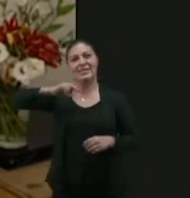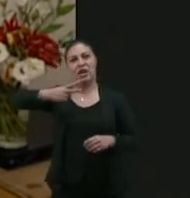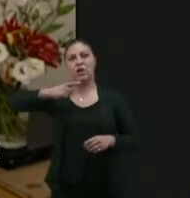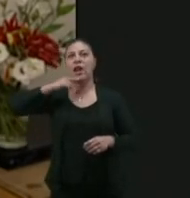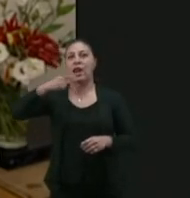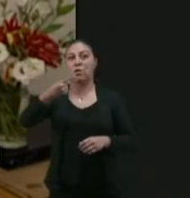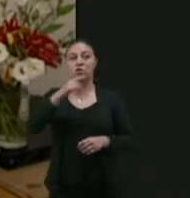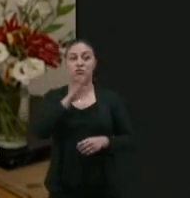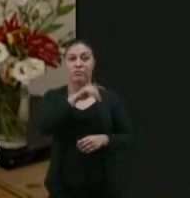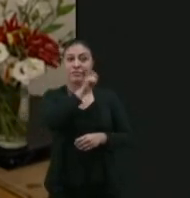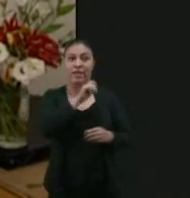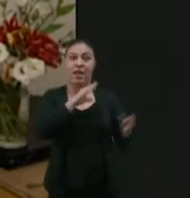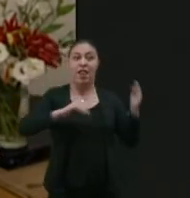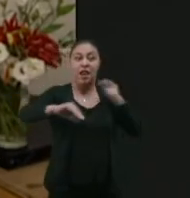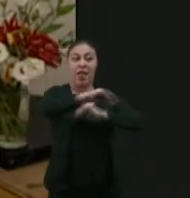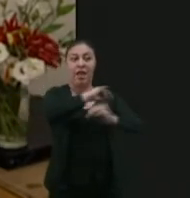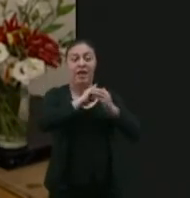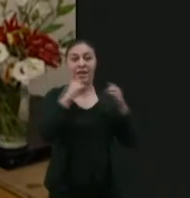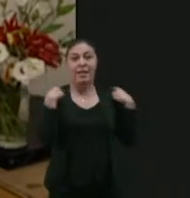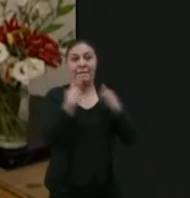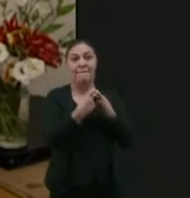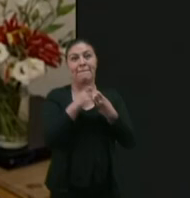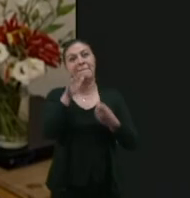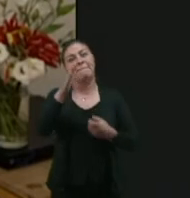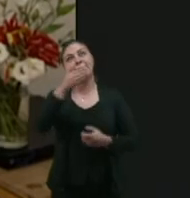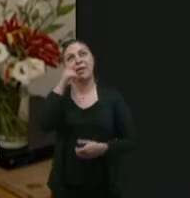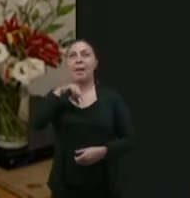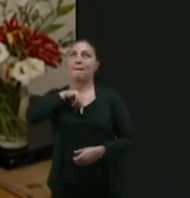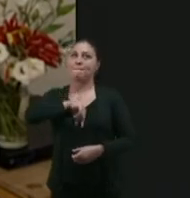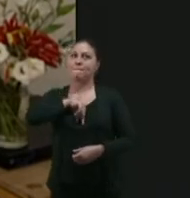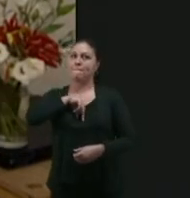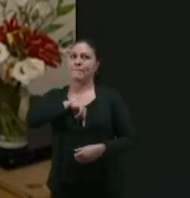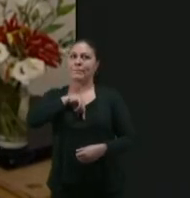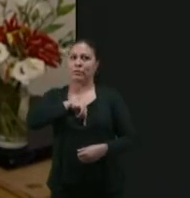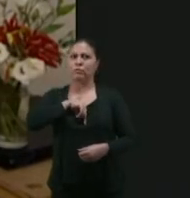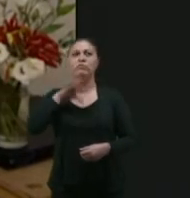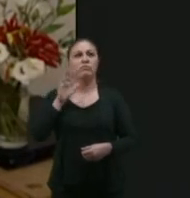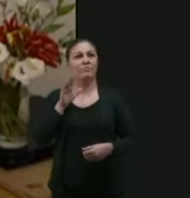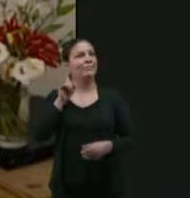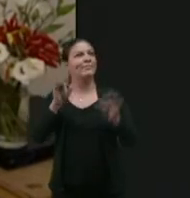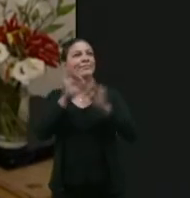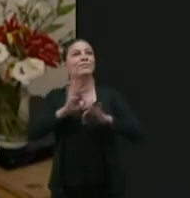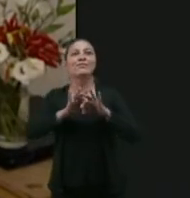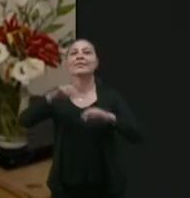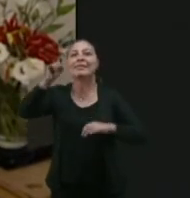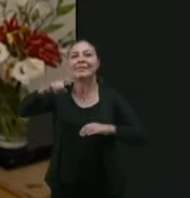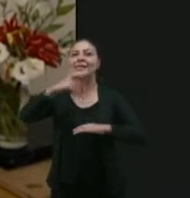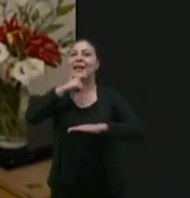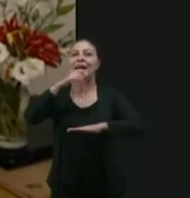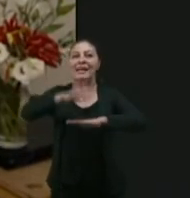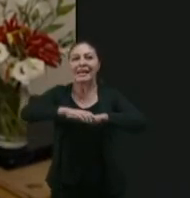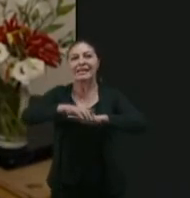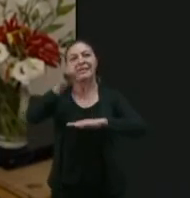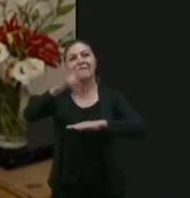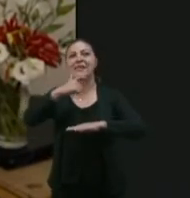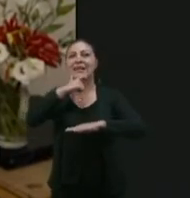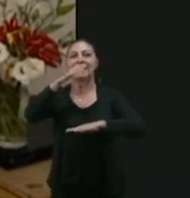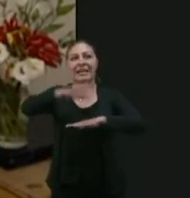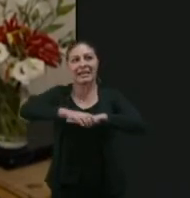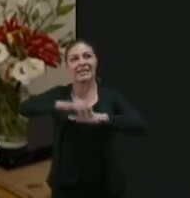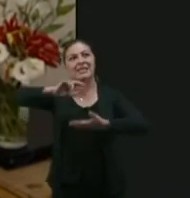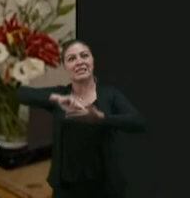hispanoparlantes escogen portugués y viceversa, pero necesitan inglés para poder volverse parte del nuevo